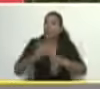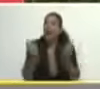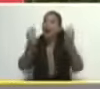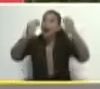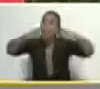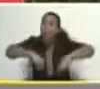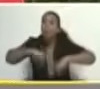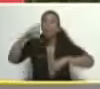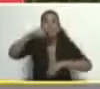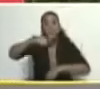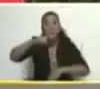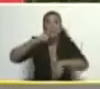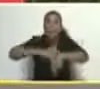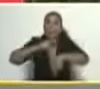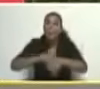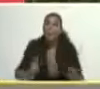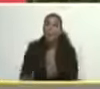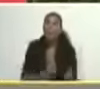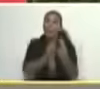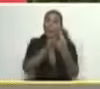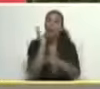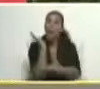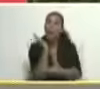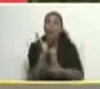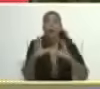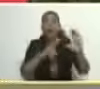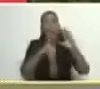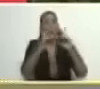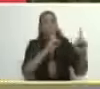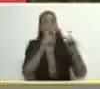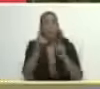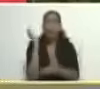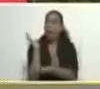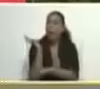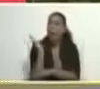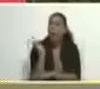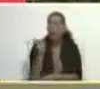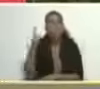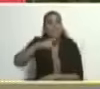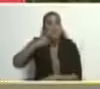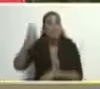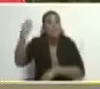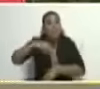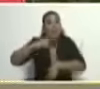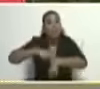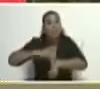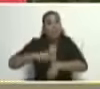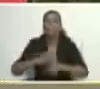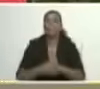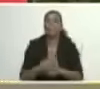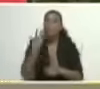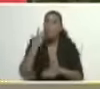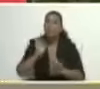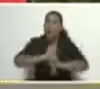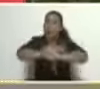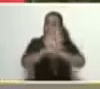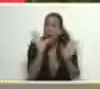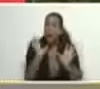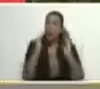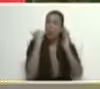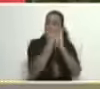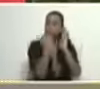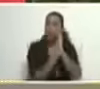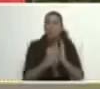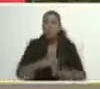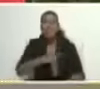hacerlo. Necesitamos el tiempo para participar en el diálogo político, en discurso político. Tenemos que definir los